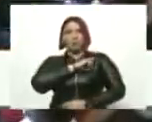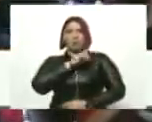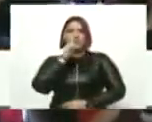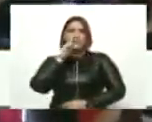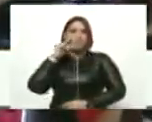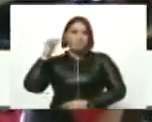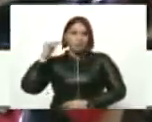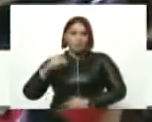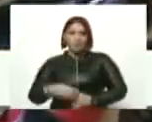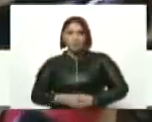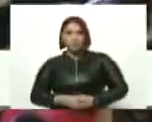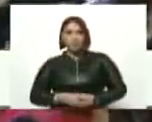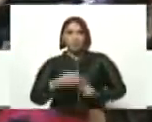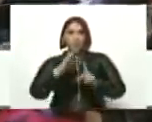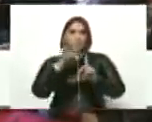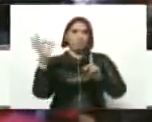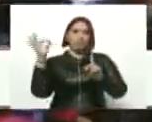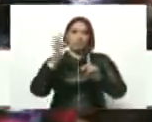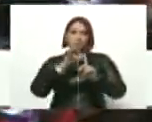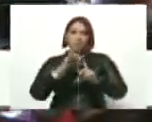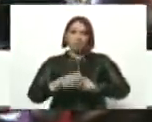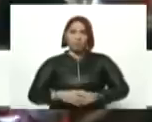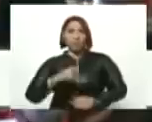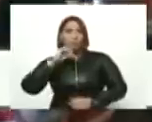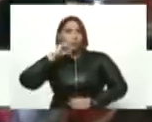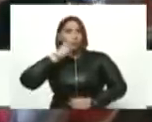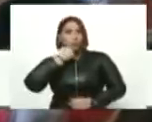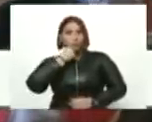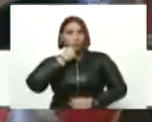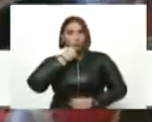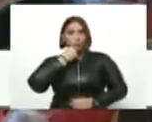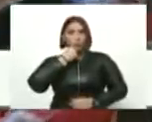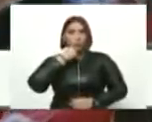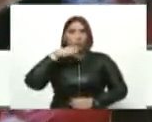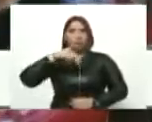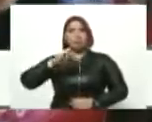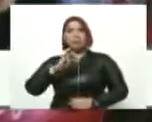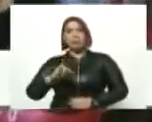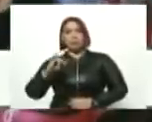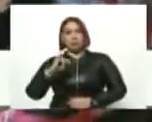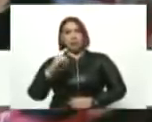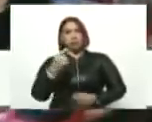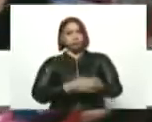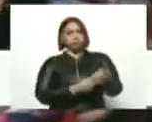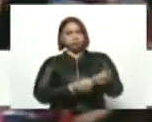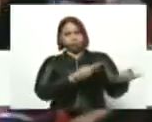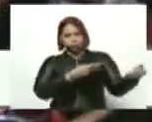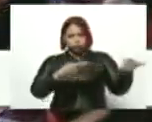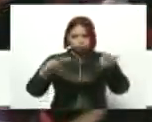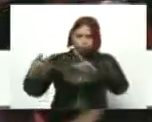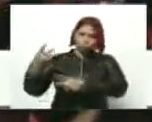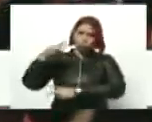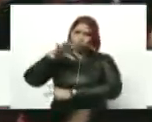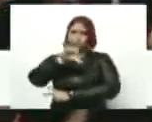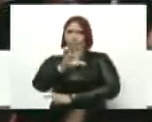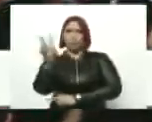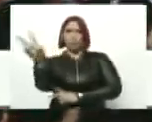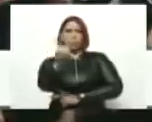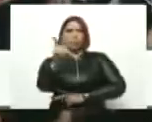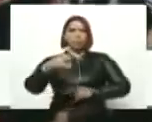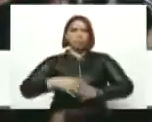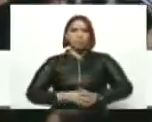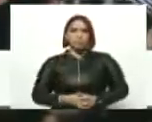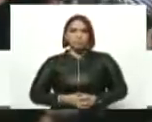Francia, Palestina, Rusia, Nicaragua. Hermanos y hermanas, bienvenidas a su patria, la patria